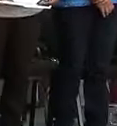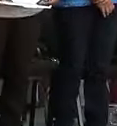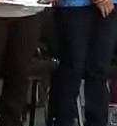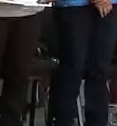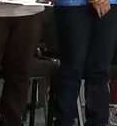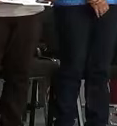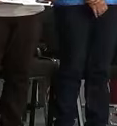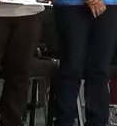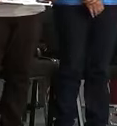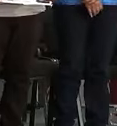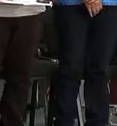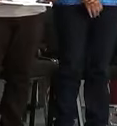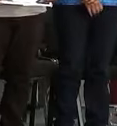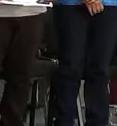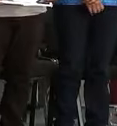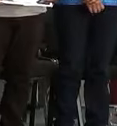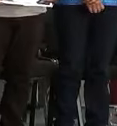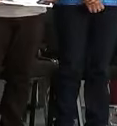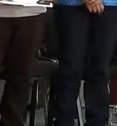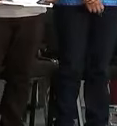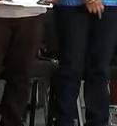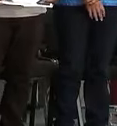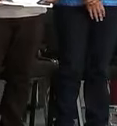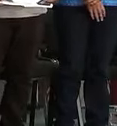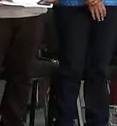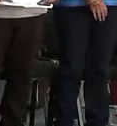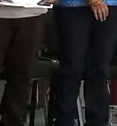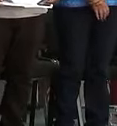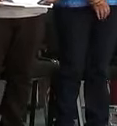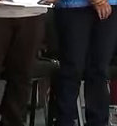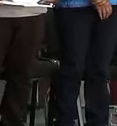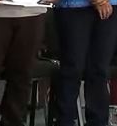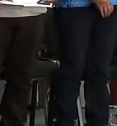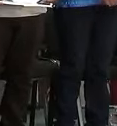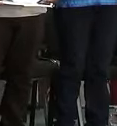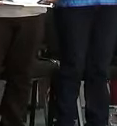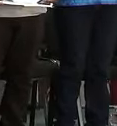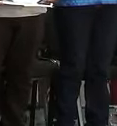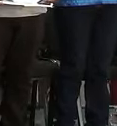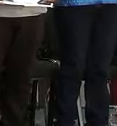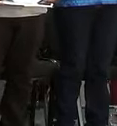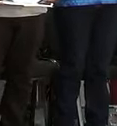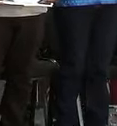El presidente municipal de San Juan del Río, Luis Nolasco Pérez.